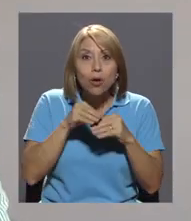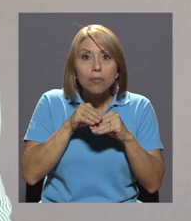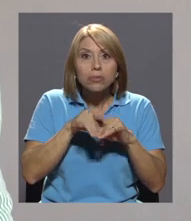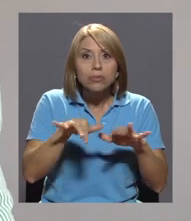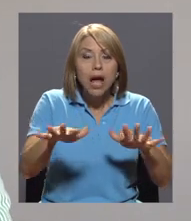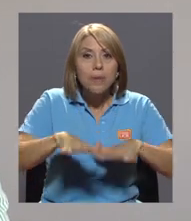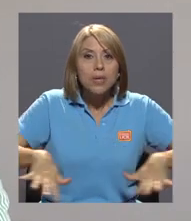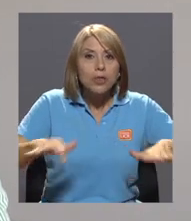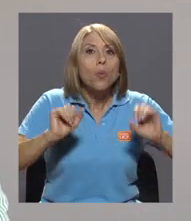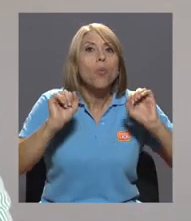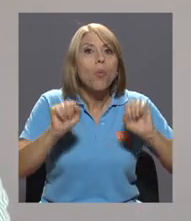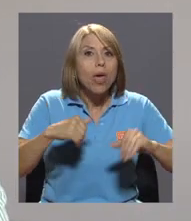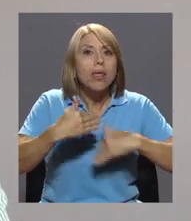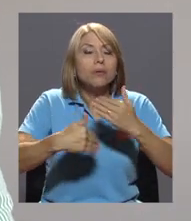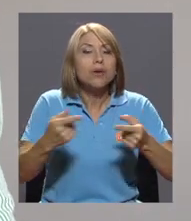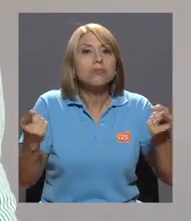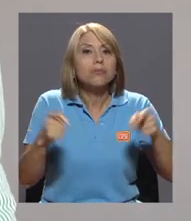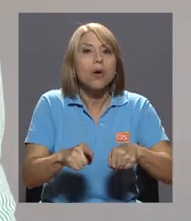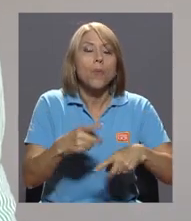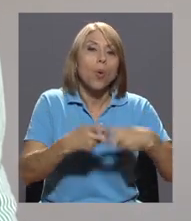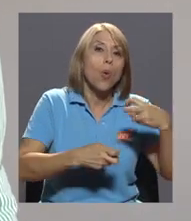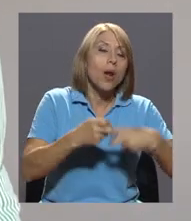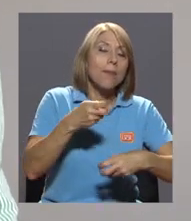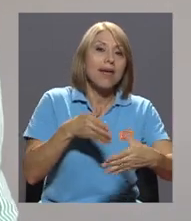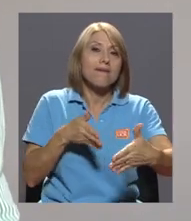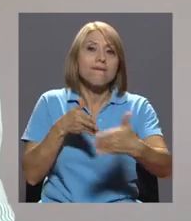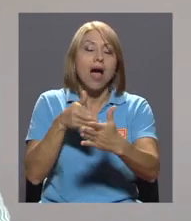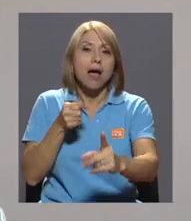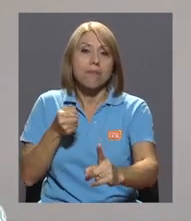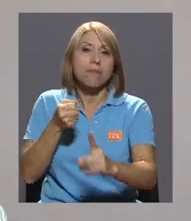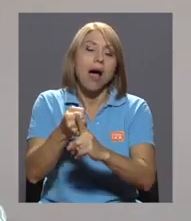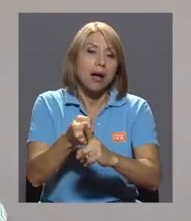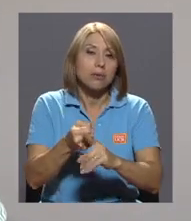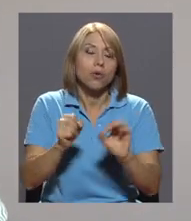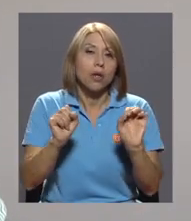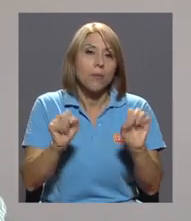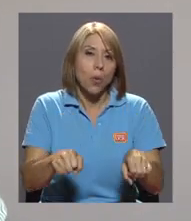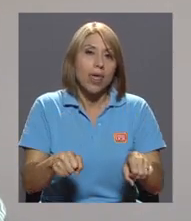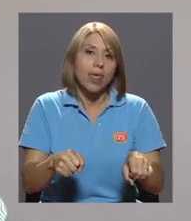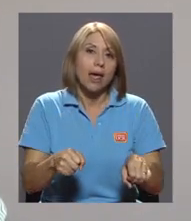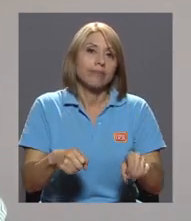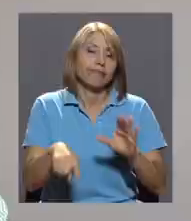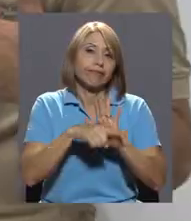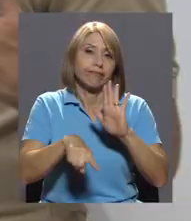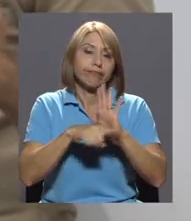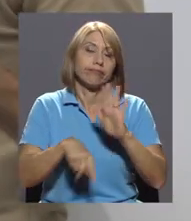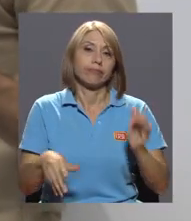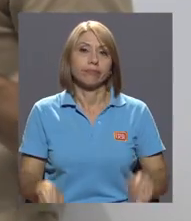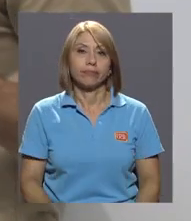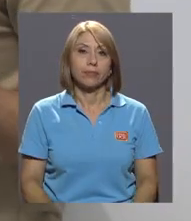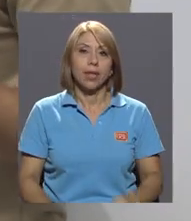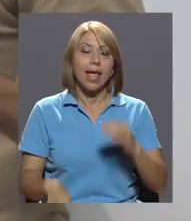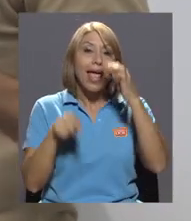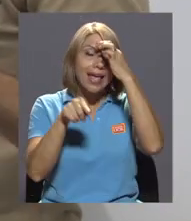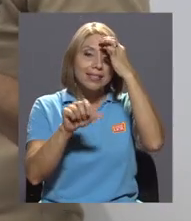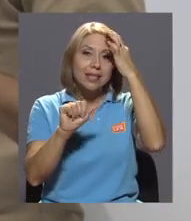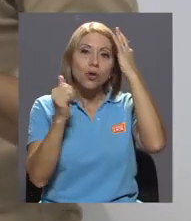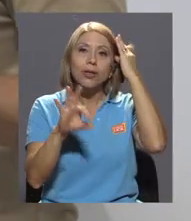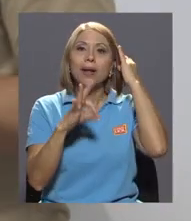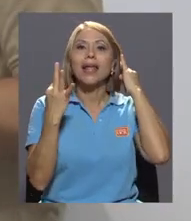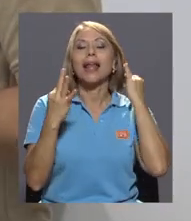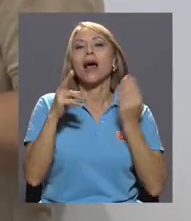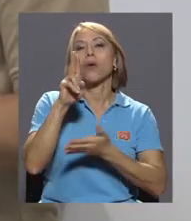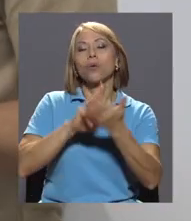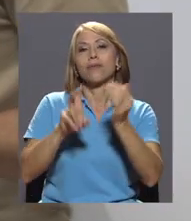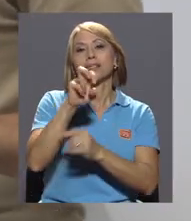algún problema, una afectación, un daño, un impacto al ambiente que pueda generar repercusiones negativas. Esta es otra manera de cómo